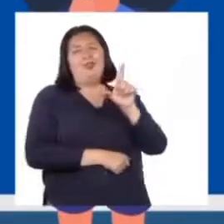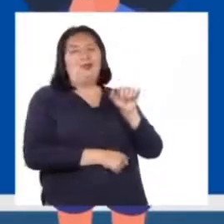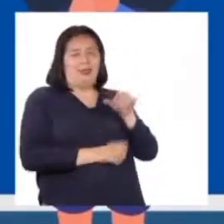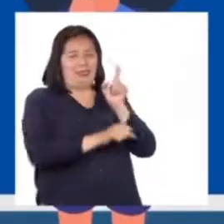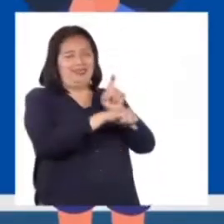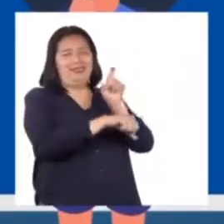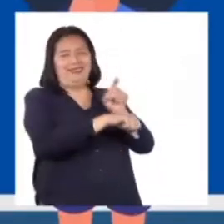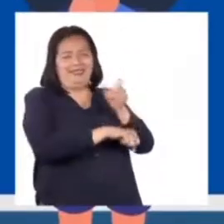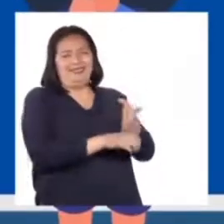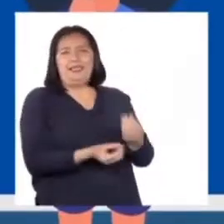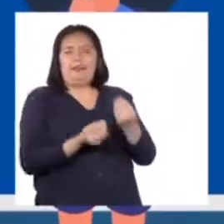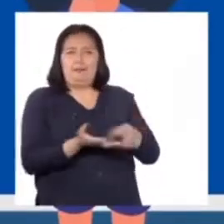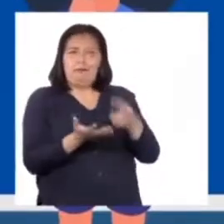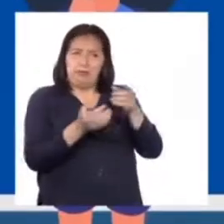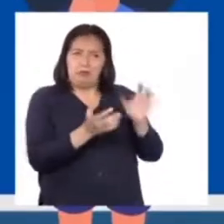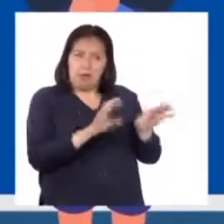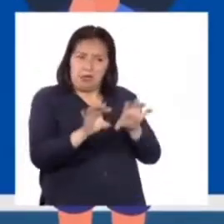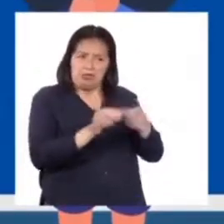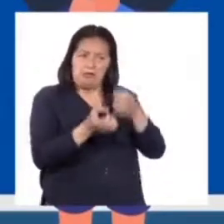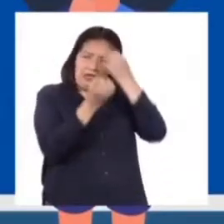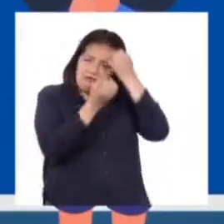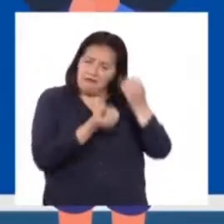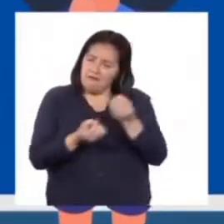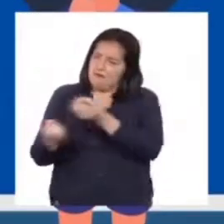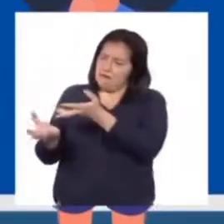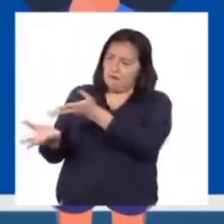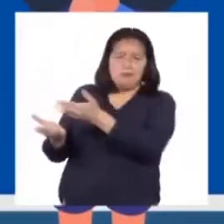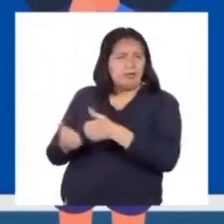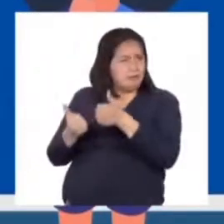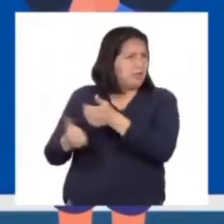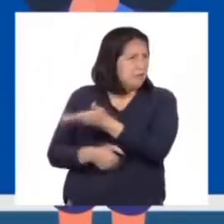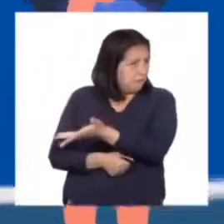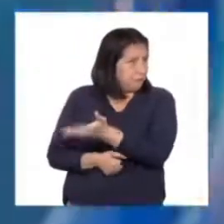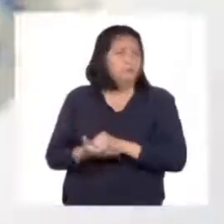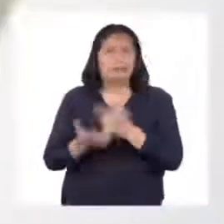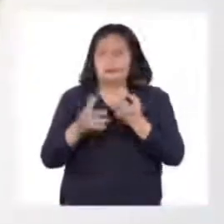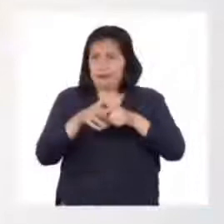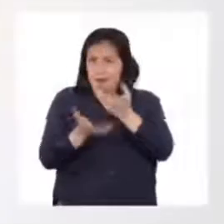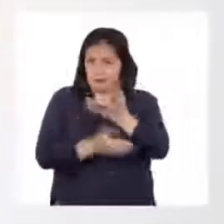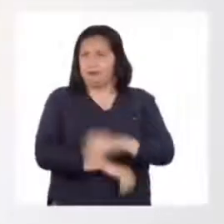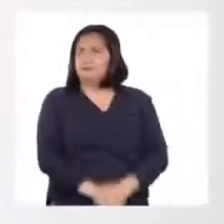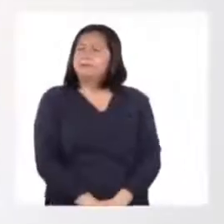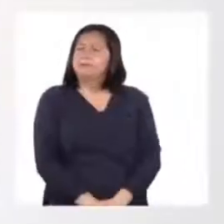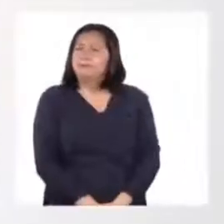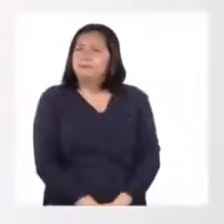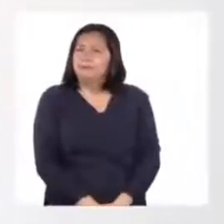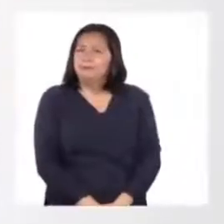hacerlo para poder comunicar esta información con éxito. Comencemos.